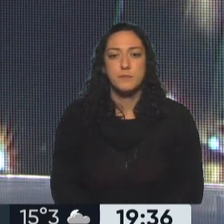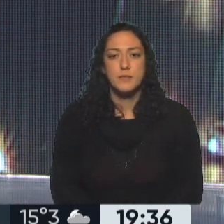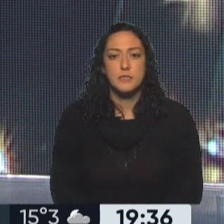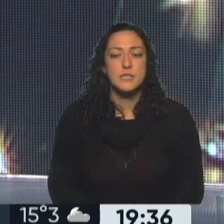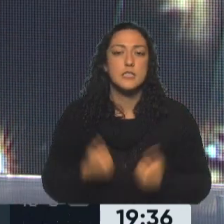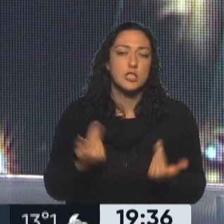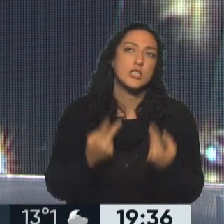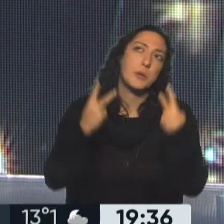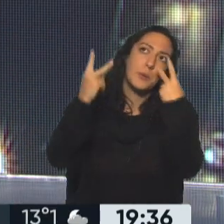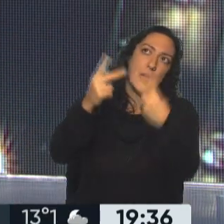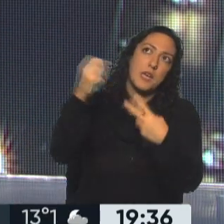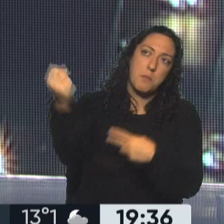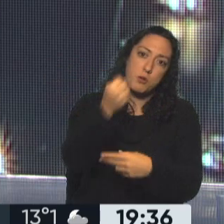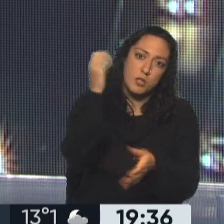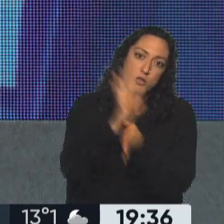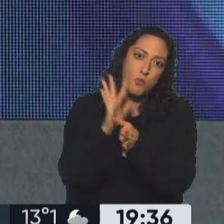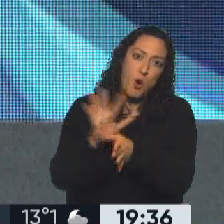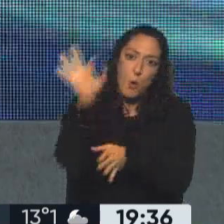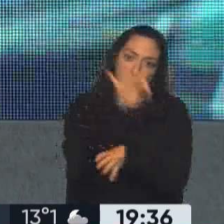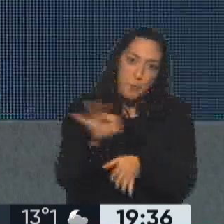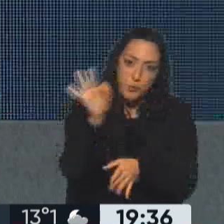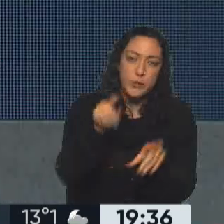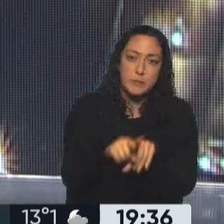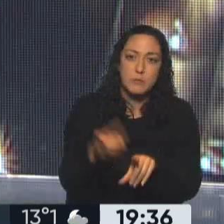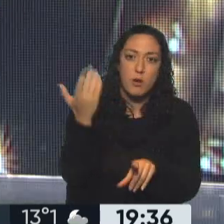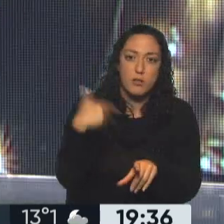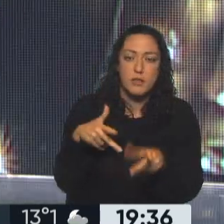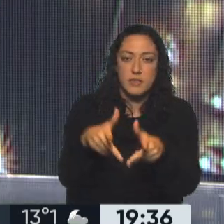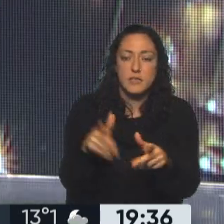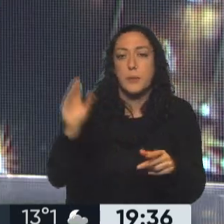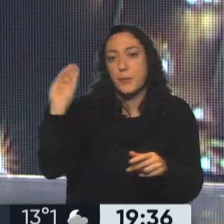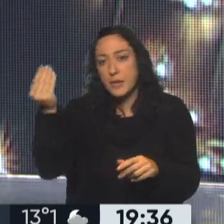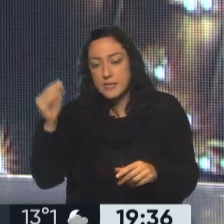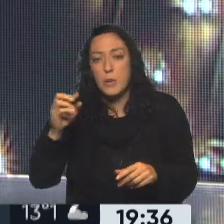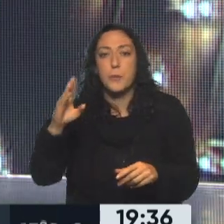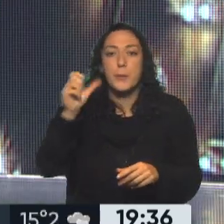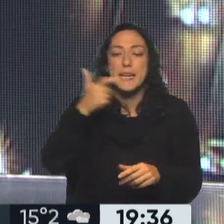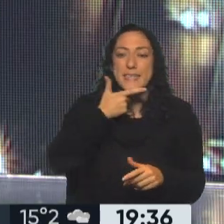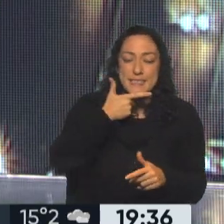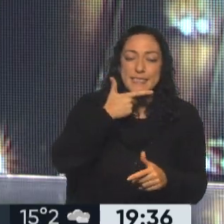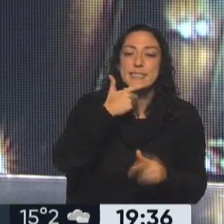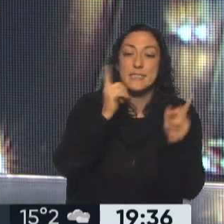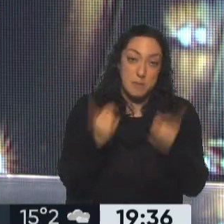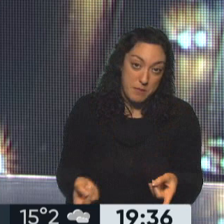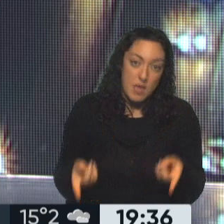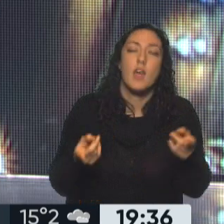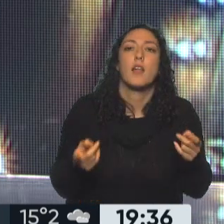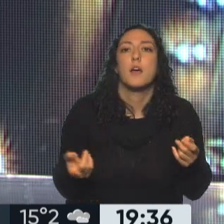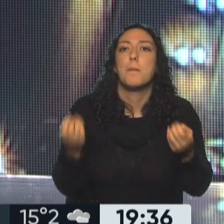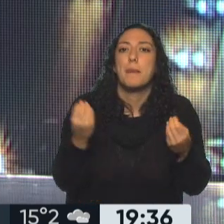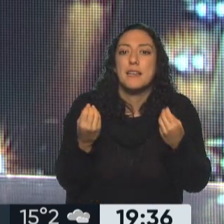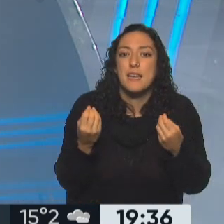que este viaje es importante porque es la posibilidad, incluso con lo que se pueda abrir con Brasil vía los BRICS, de poder tener